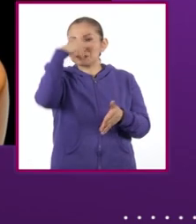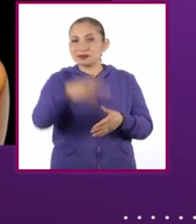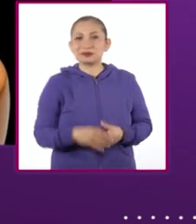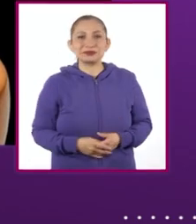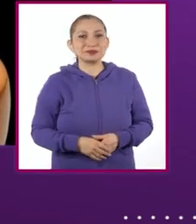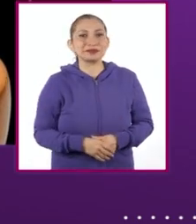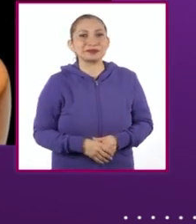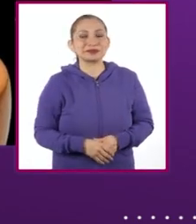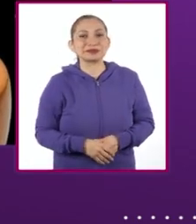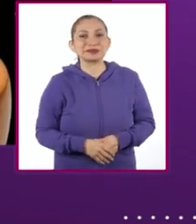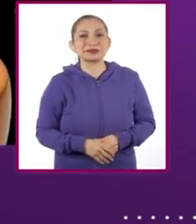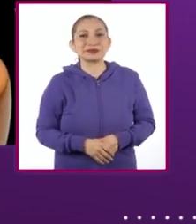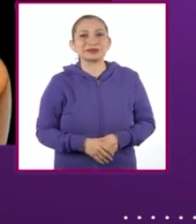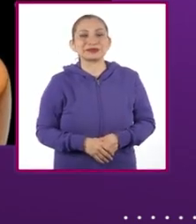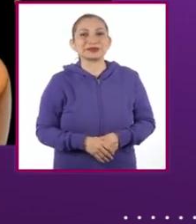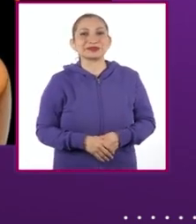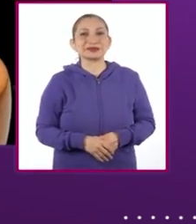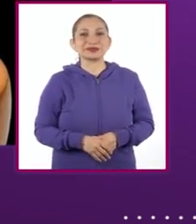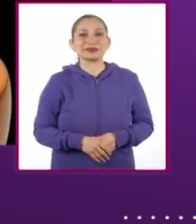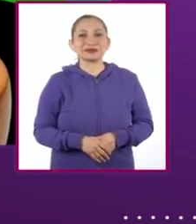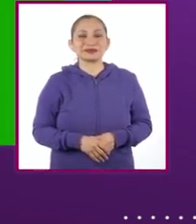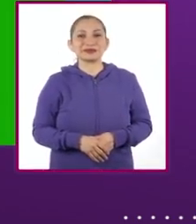mexicana.